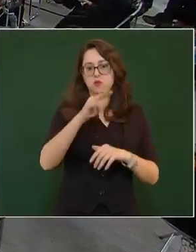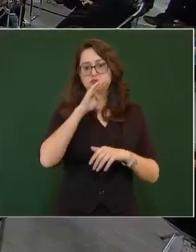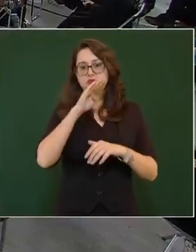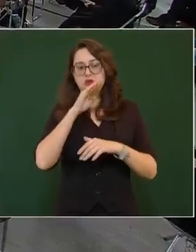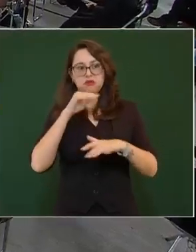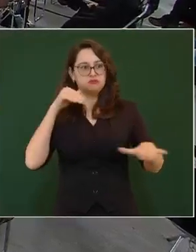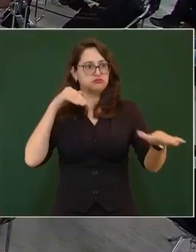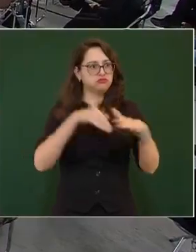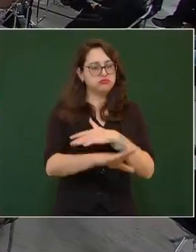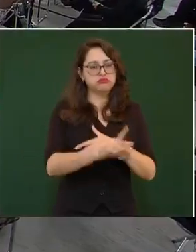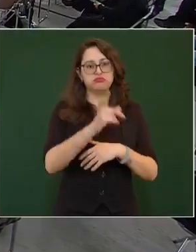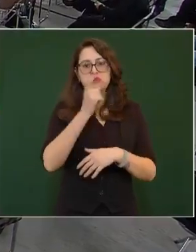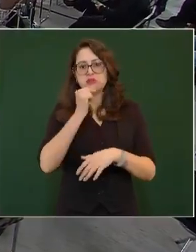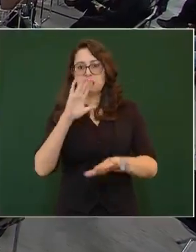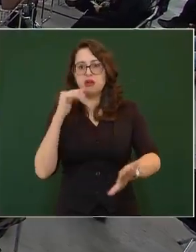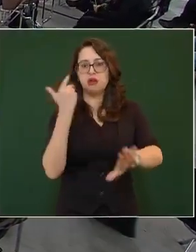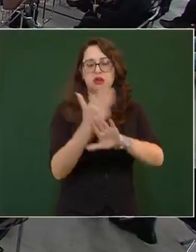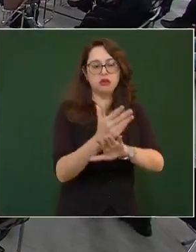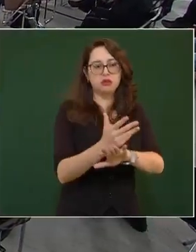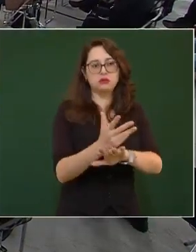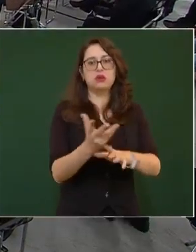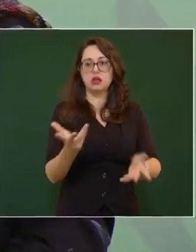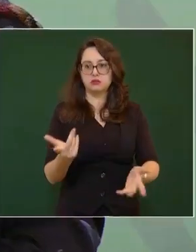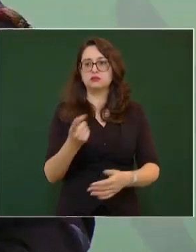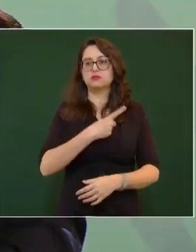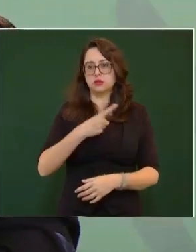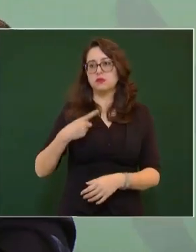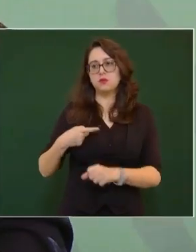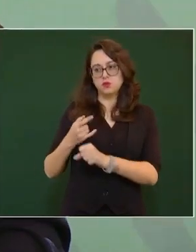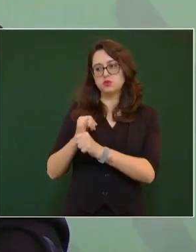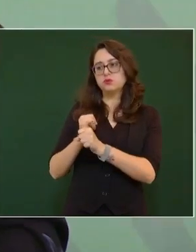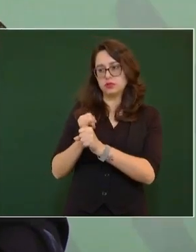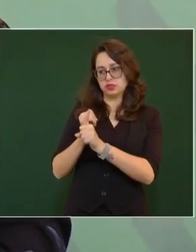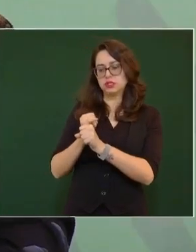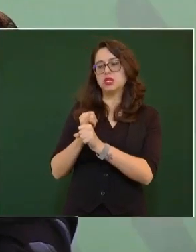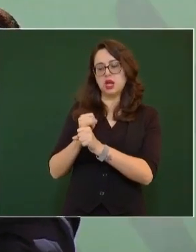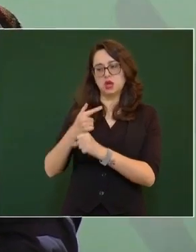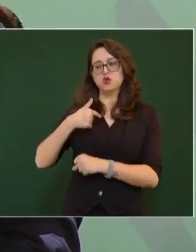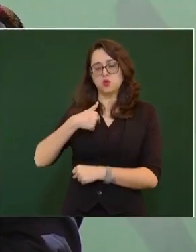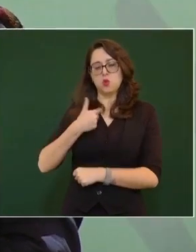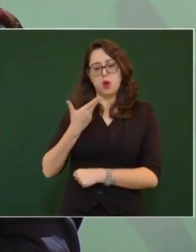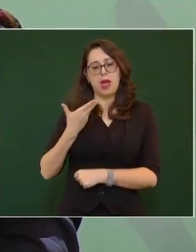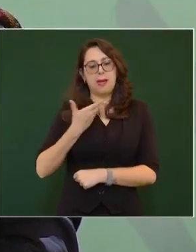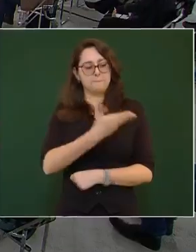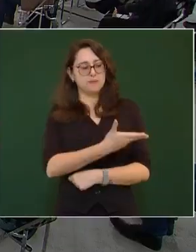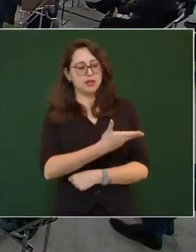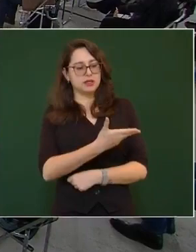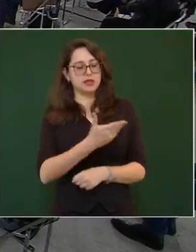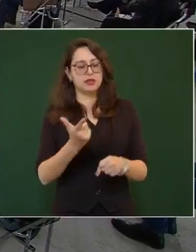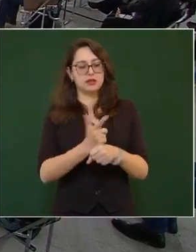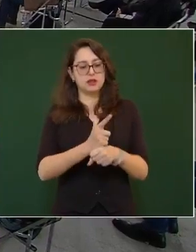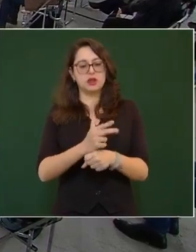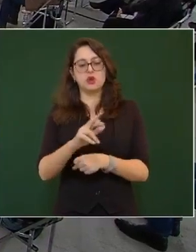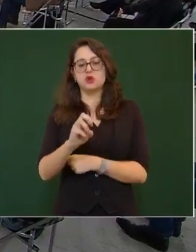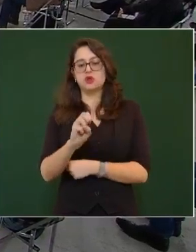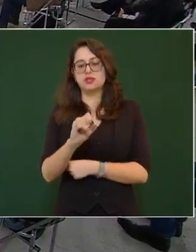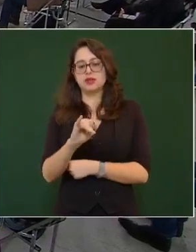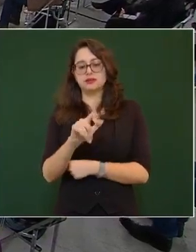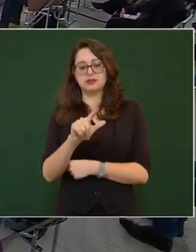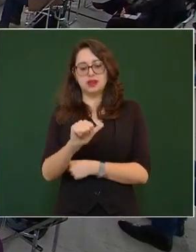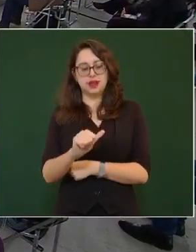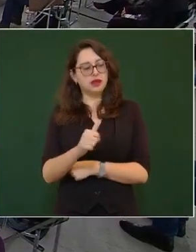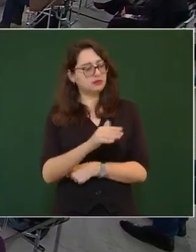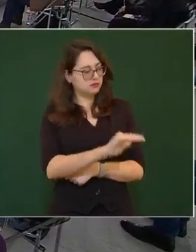se le pueda atender de parte de nosotros. Yo le voy a pedir aquí a la licenciada Rosa